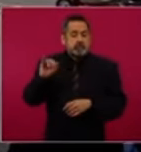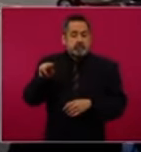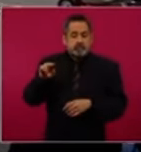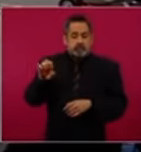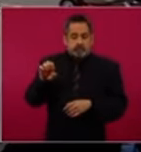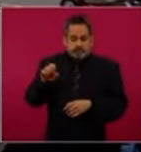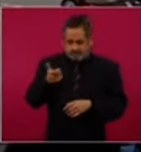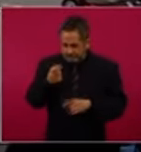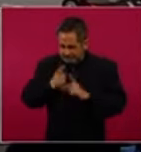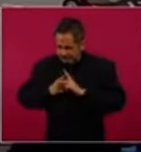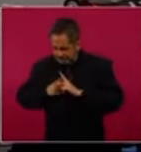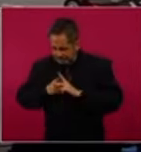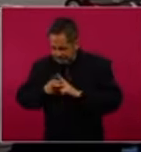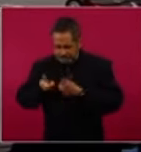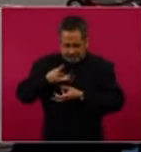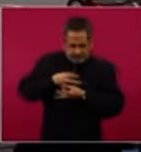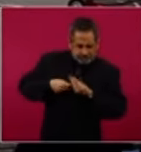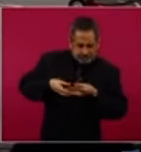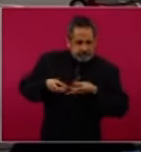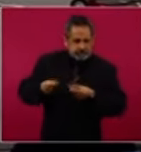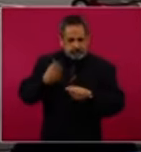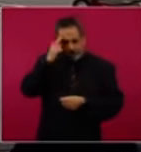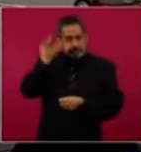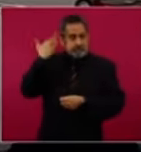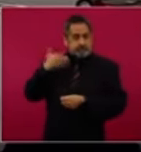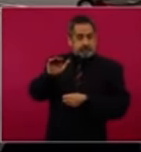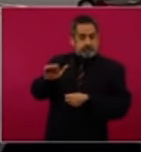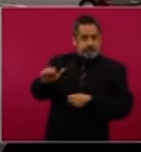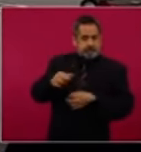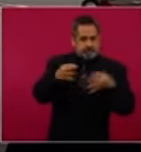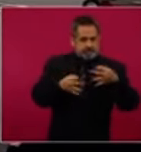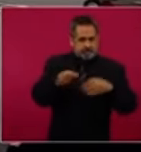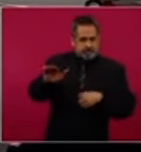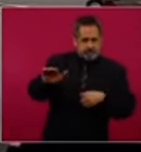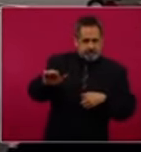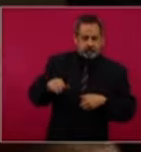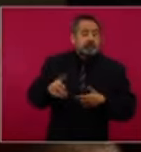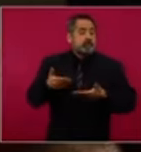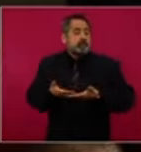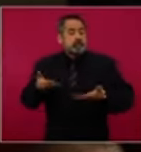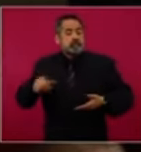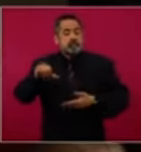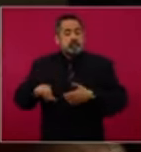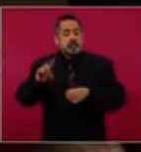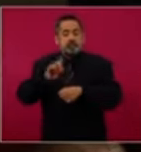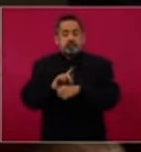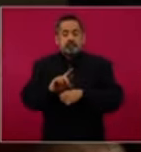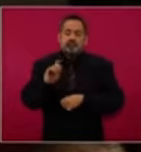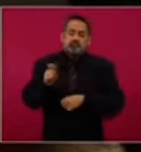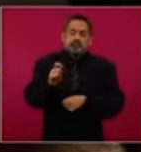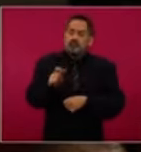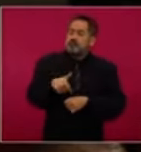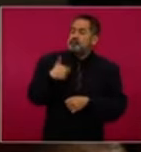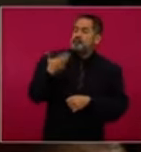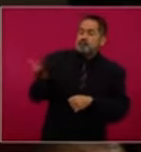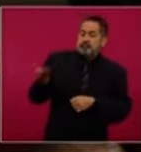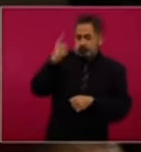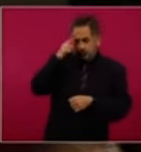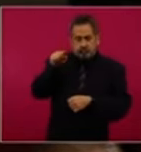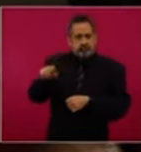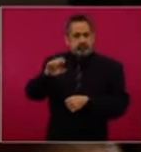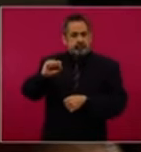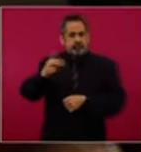un reajuste en su presupuesto, como se lo pidió el tribunal, prevé el día de hoy pedir a la Secretaría de